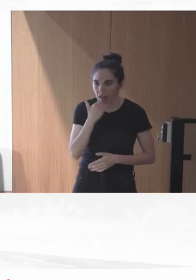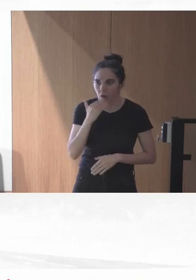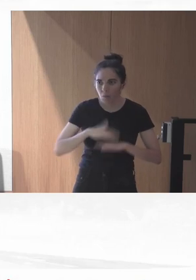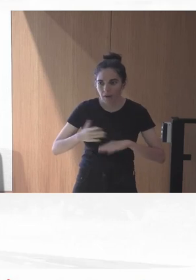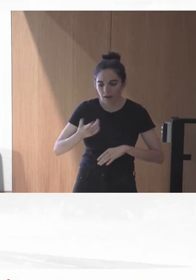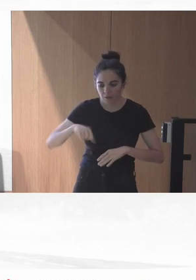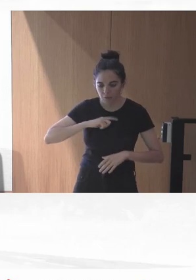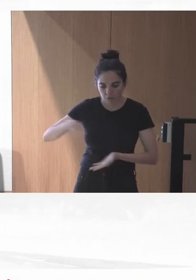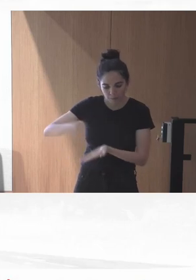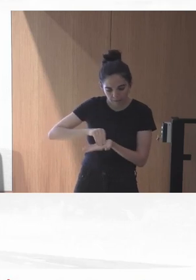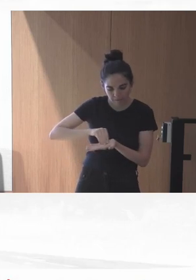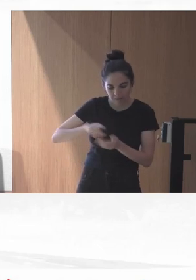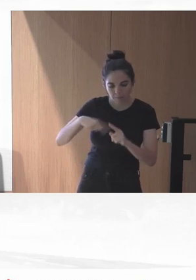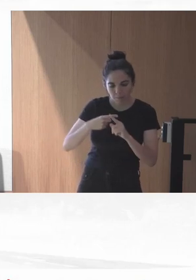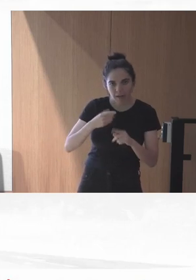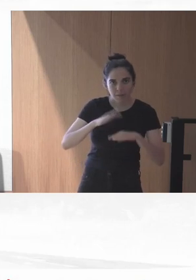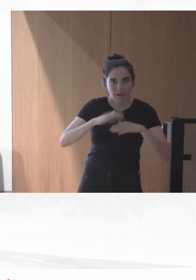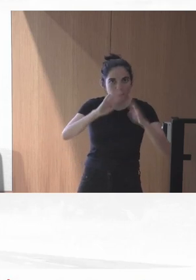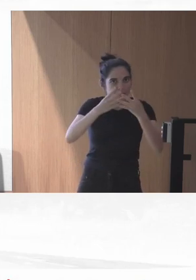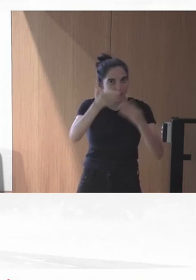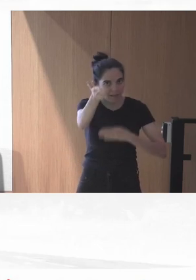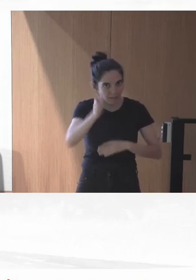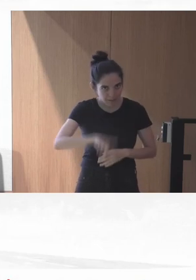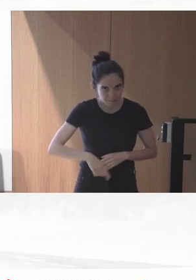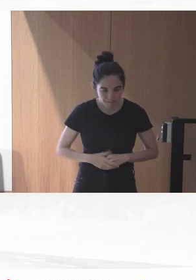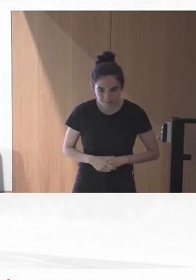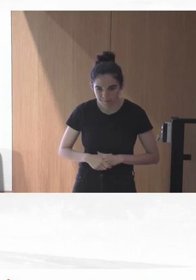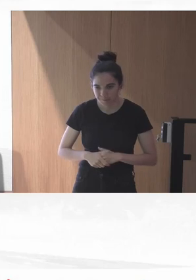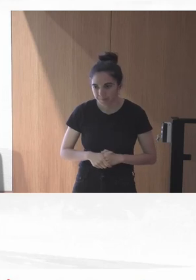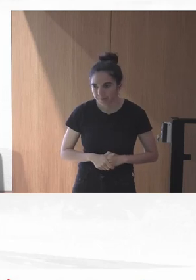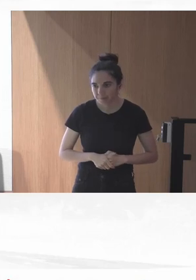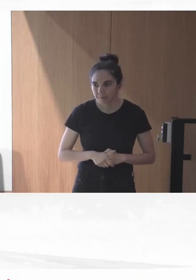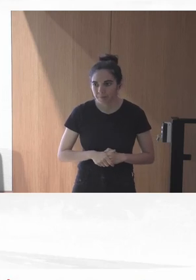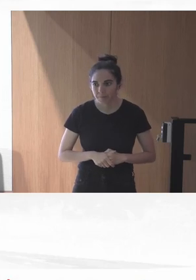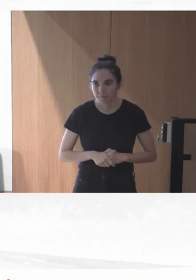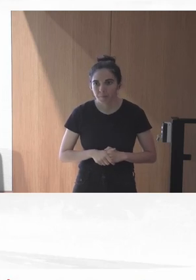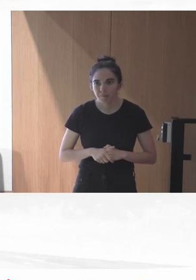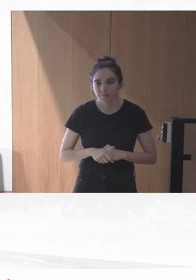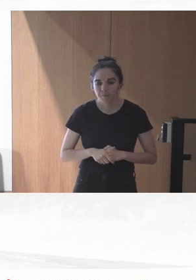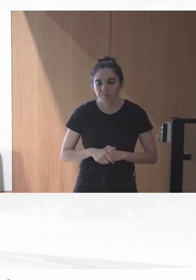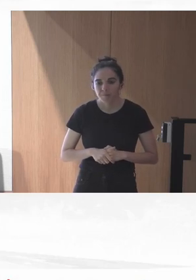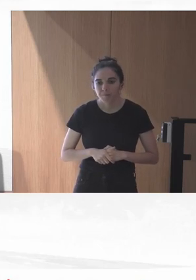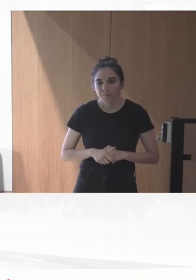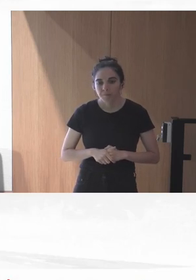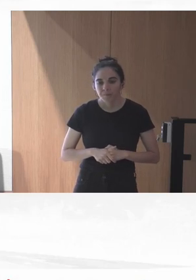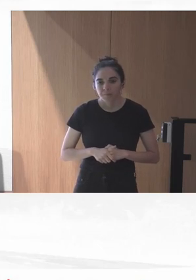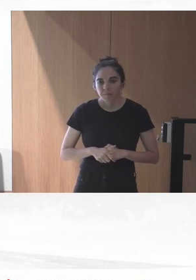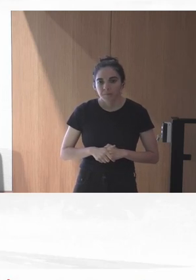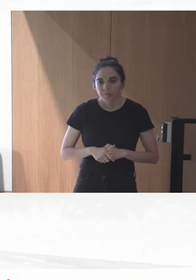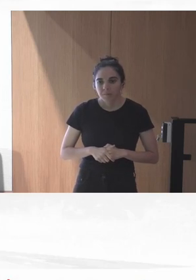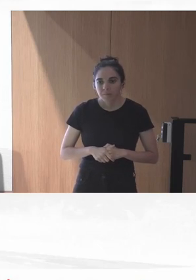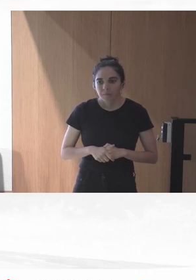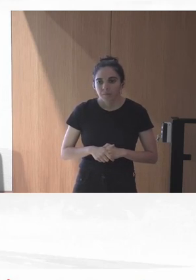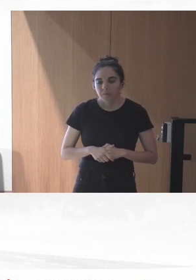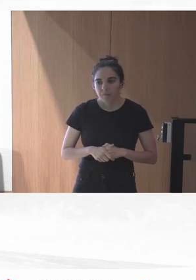y para los que nos ven online, ¿no? ¿Cómo ha sido la colaboración de vuestro lado